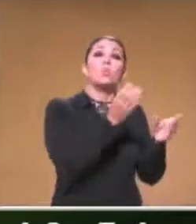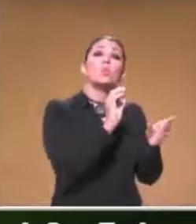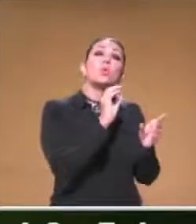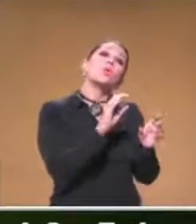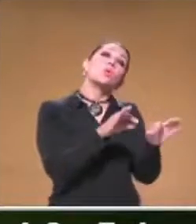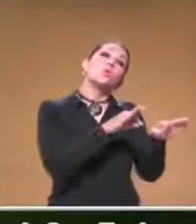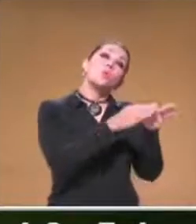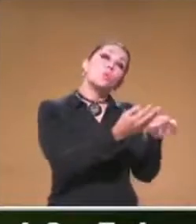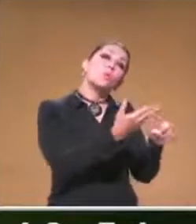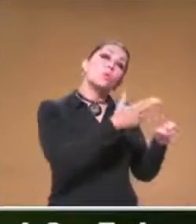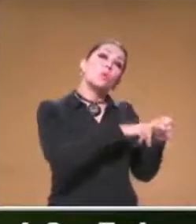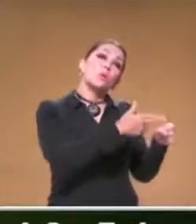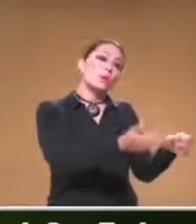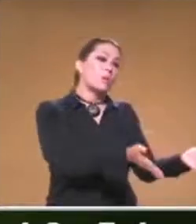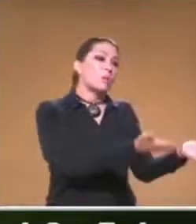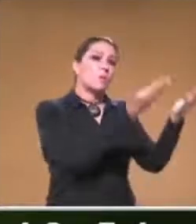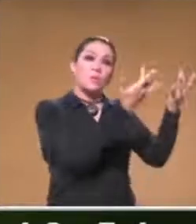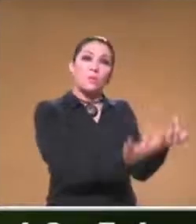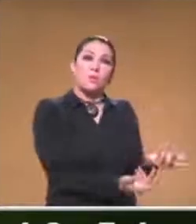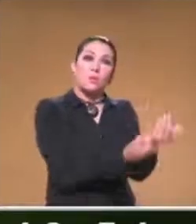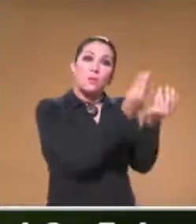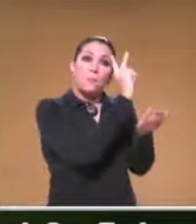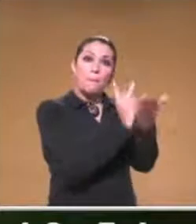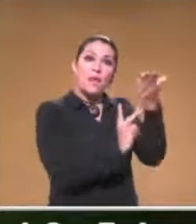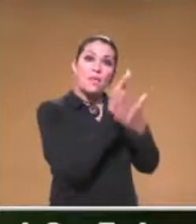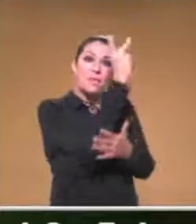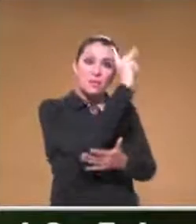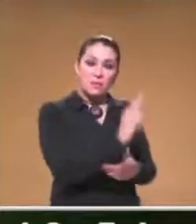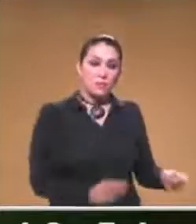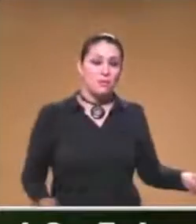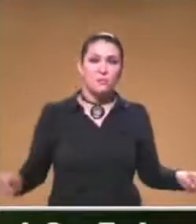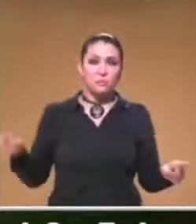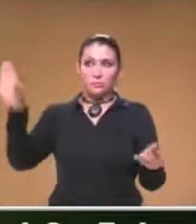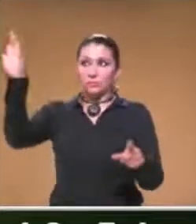le corresponda a cada producto. ¿Ya lo tienes?